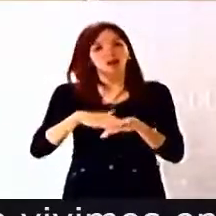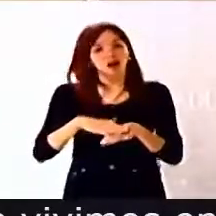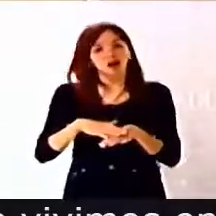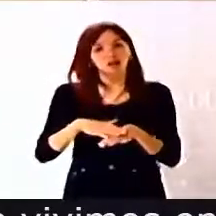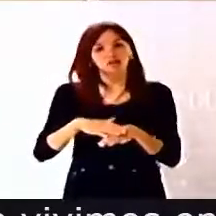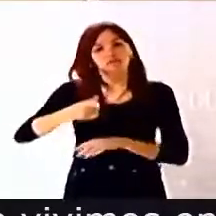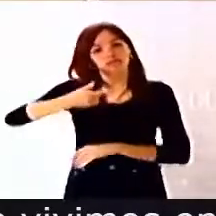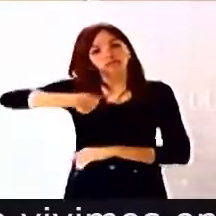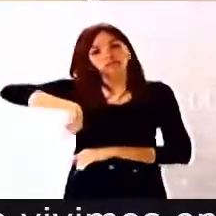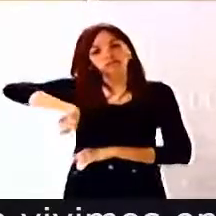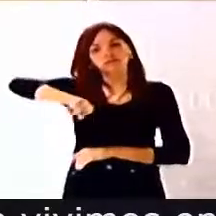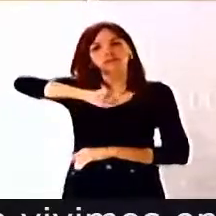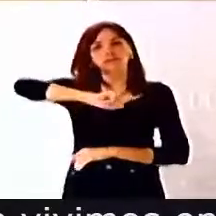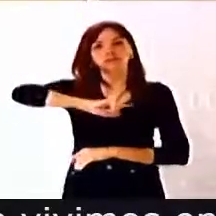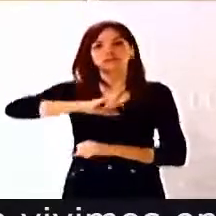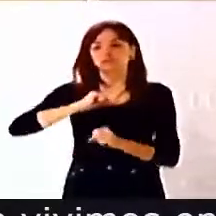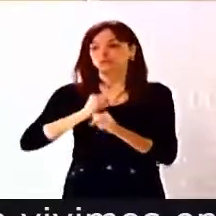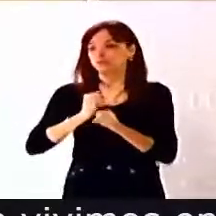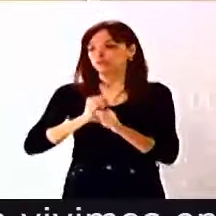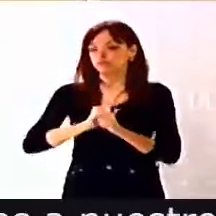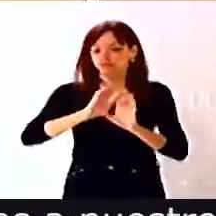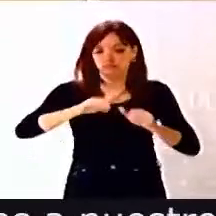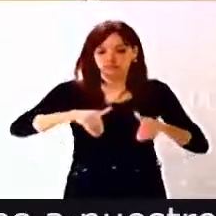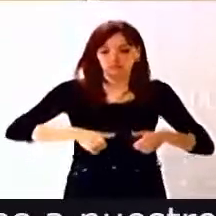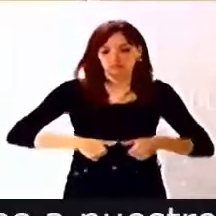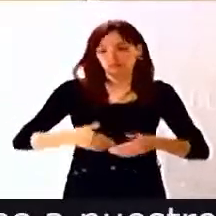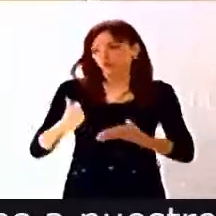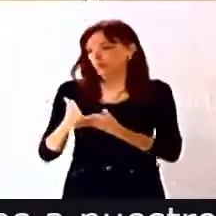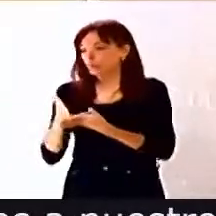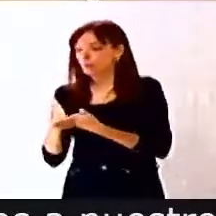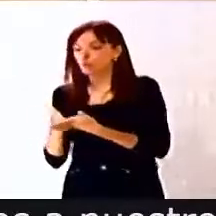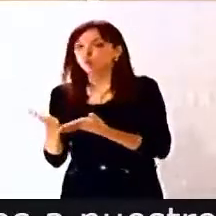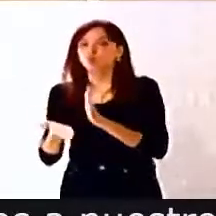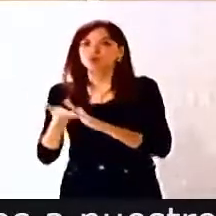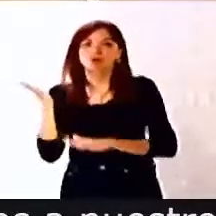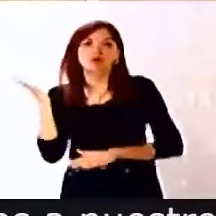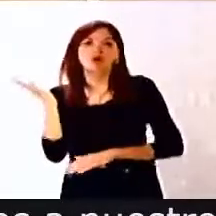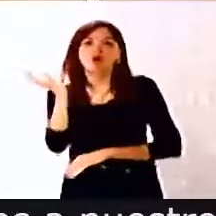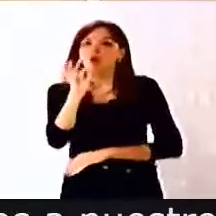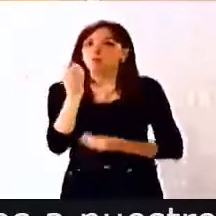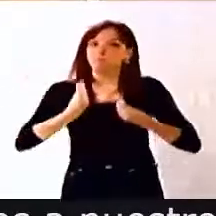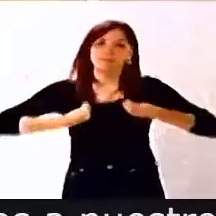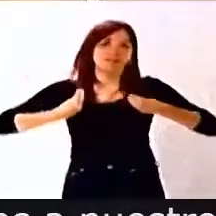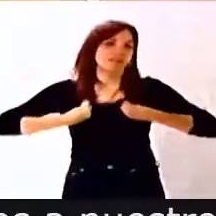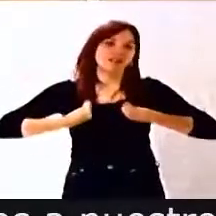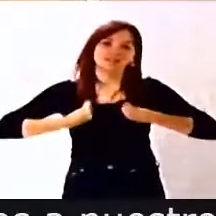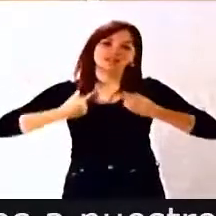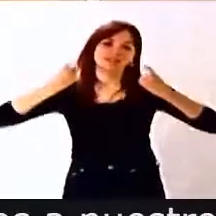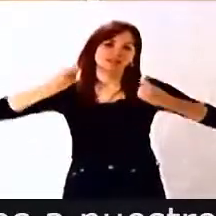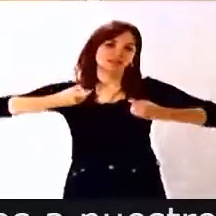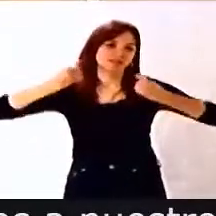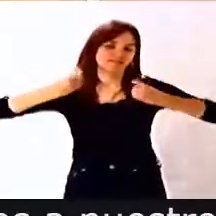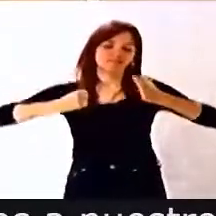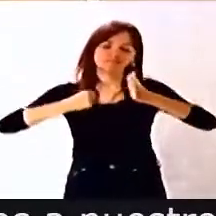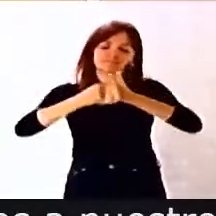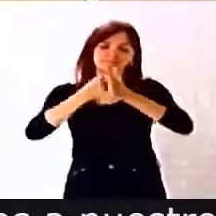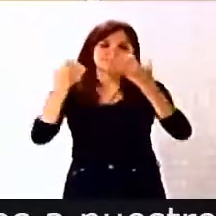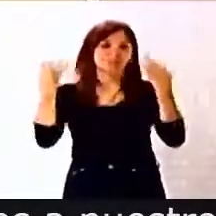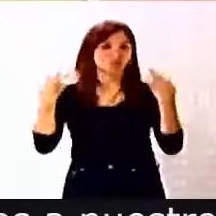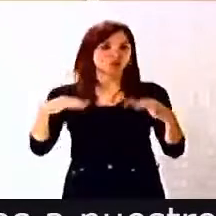incorporarnos a nuestro trabajo, a nuestros estudios, a nuestra vida con la máxima